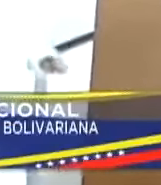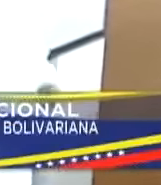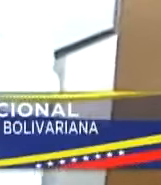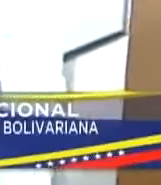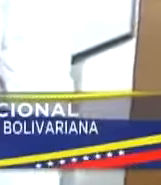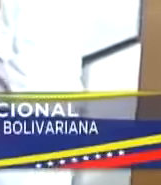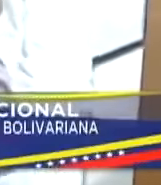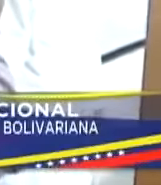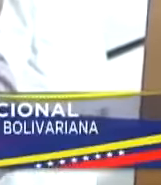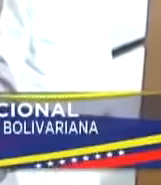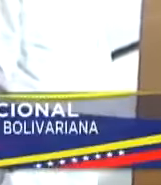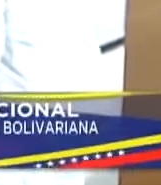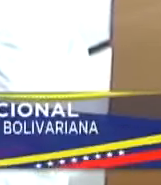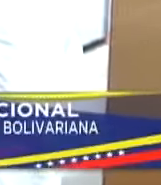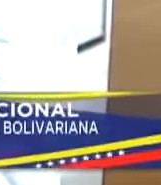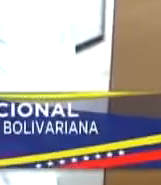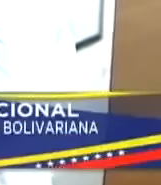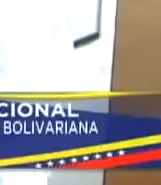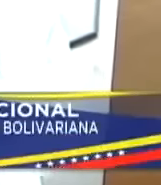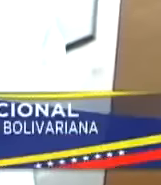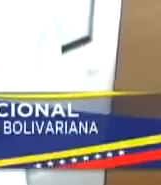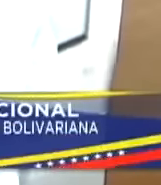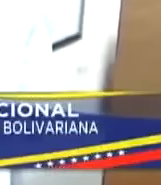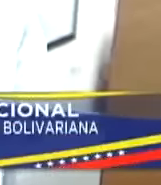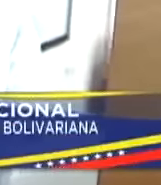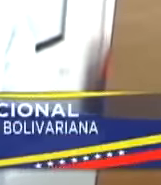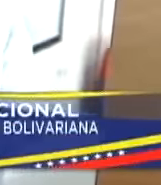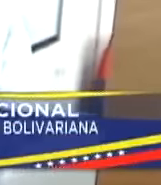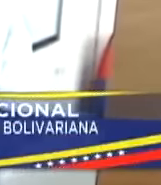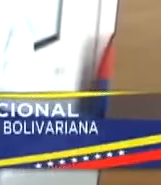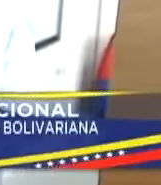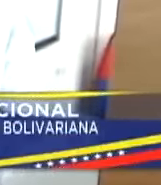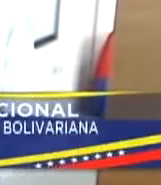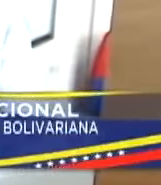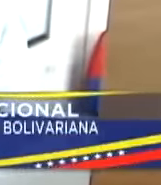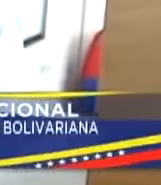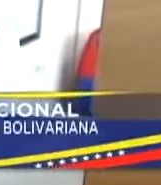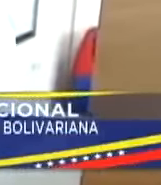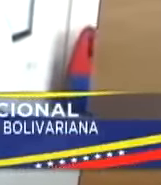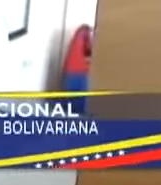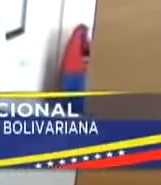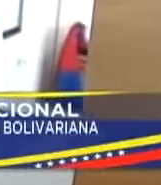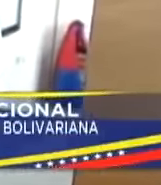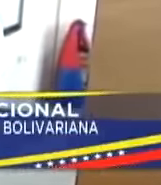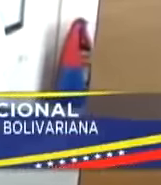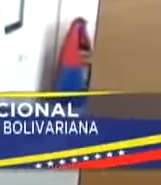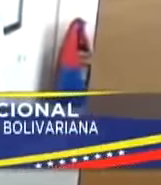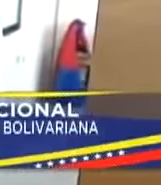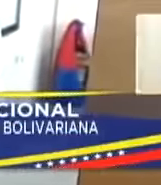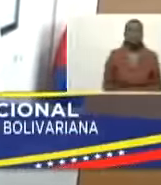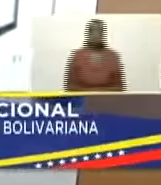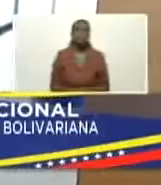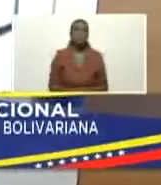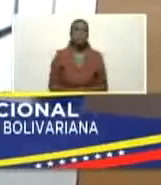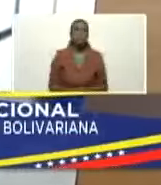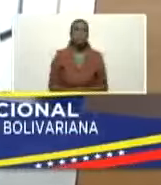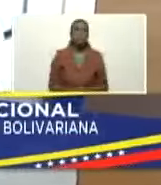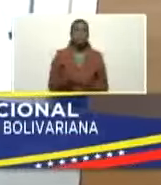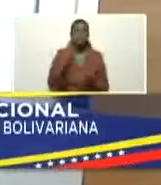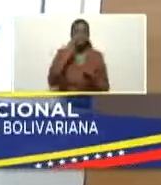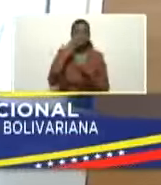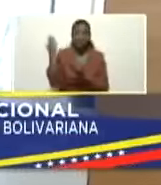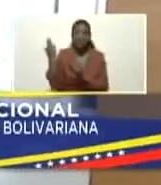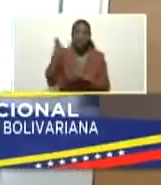del futuro de Venezuela. Bueno, muchachos, luchen por el derecho al futuro. Que nadie le quite el derecho al futuro a la juventud